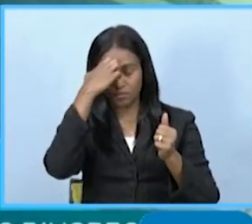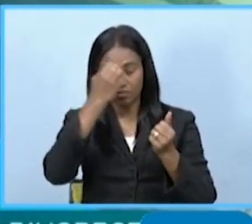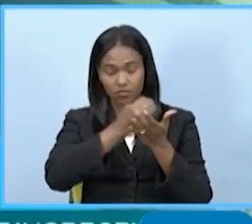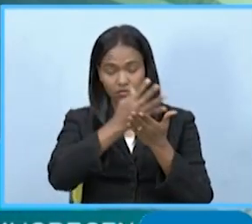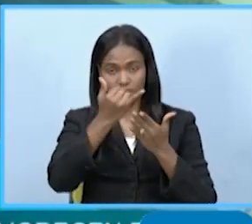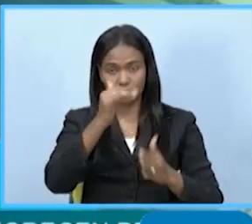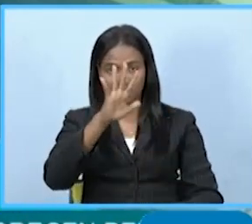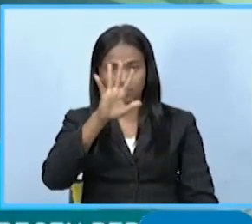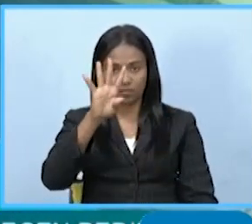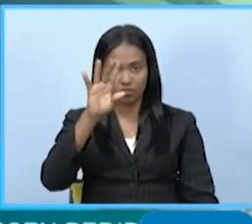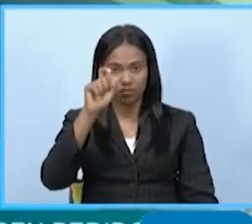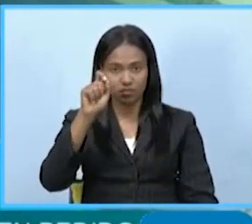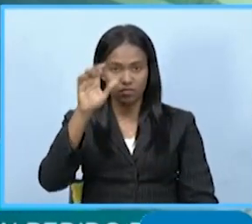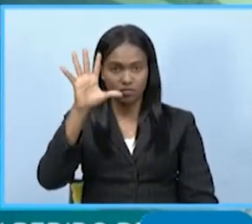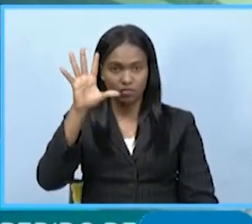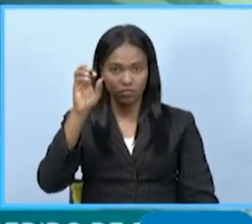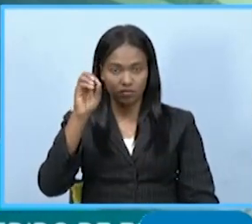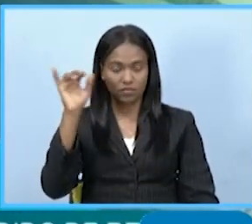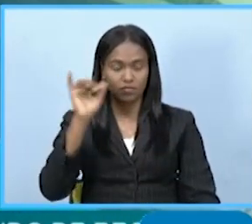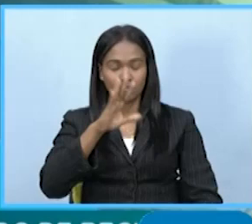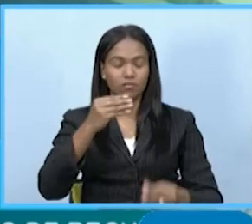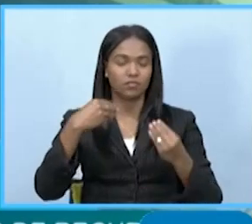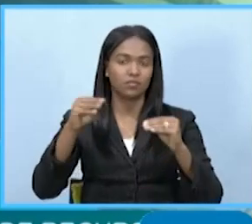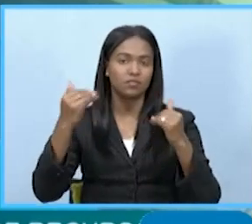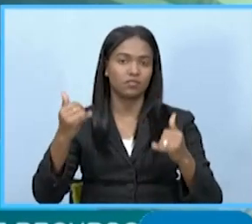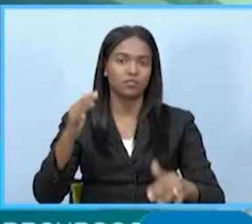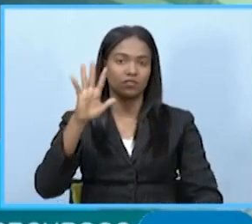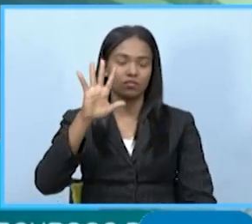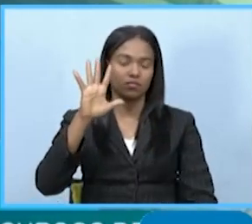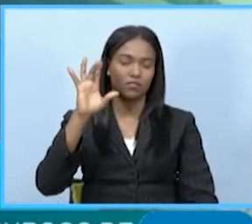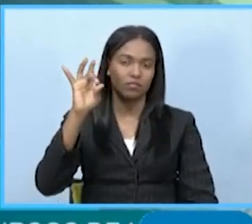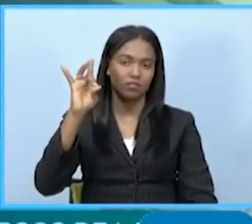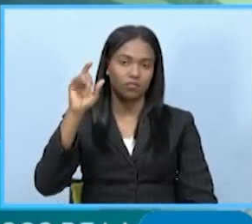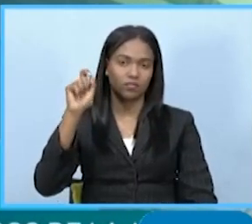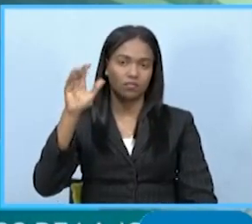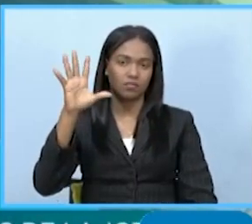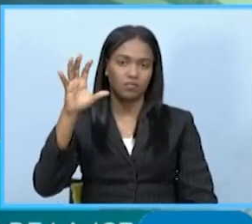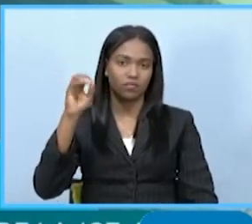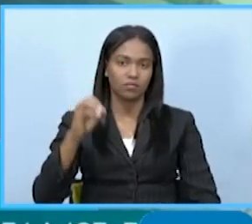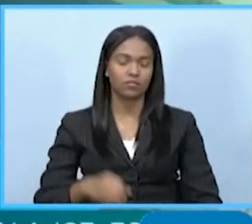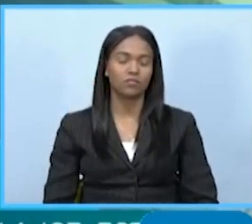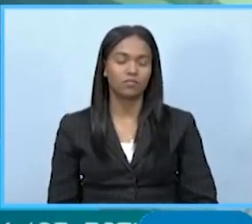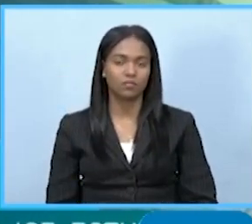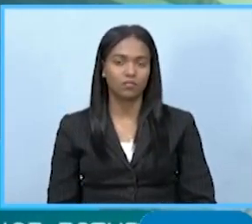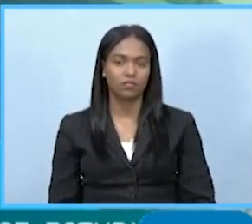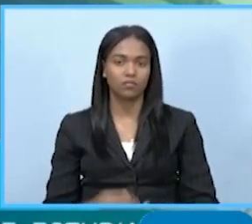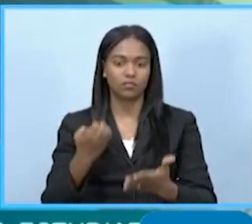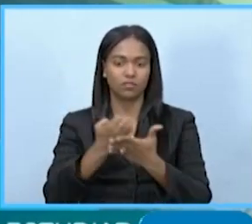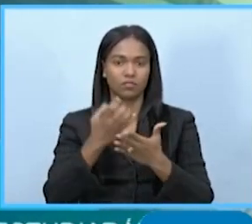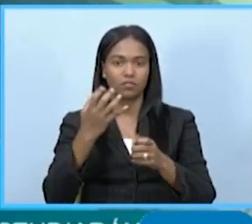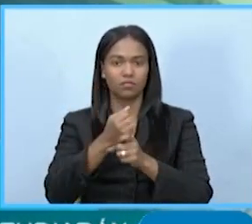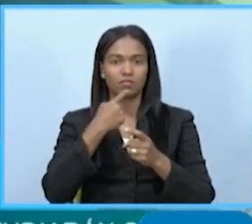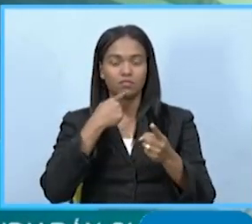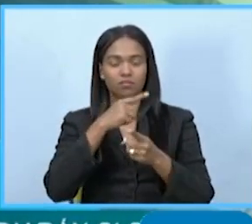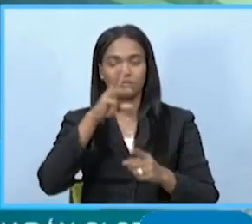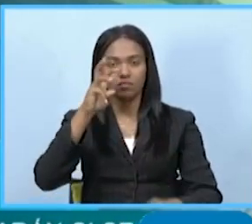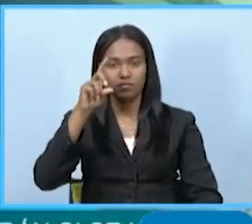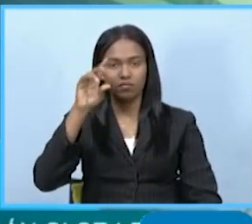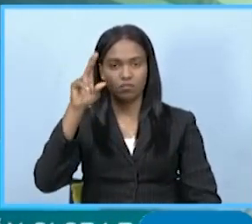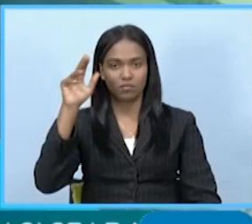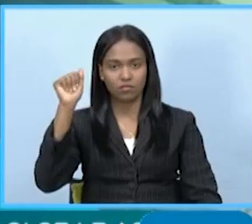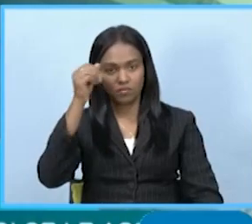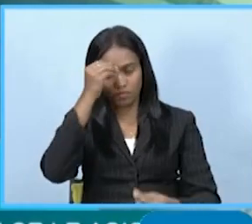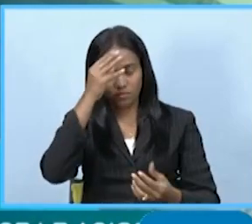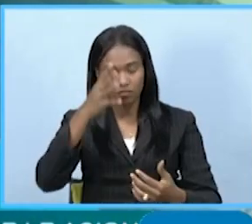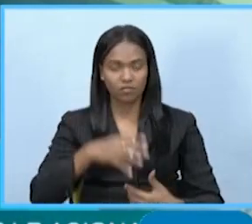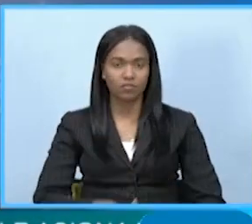compra a 54,50 pesos y su venta está a 58,50. En las económicas, Wendy Mora,